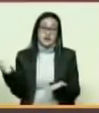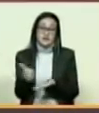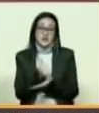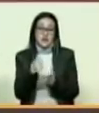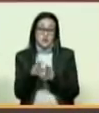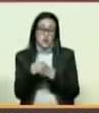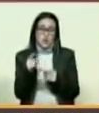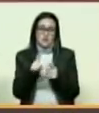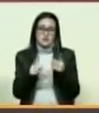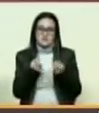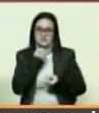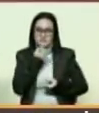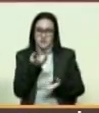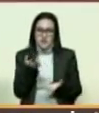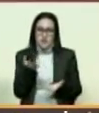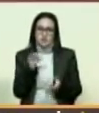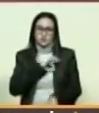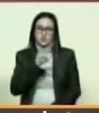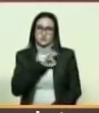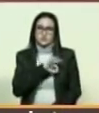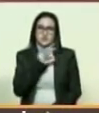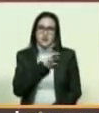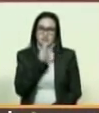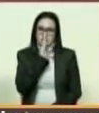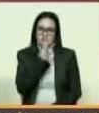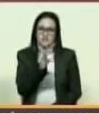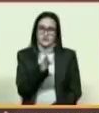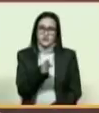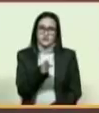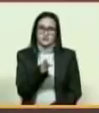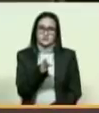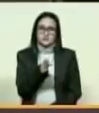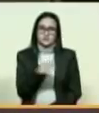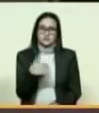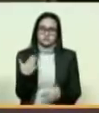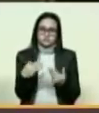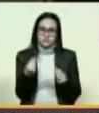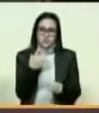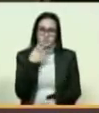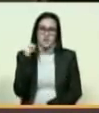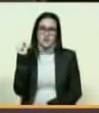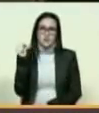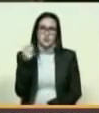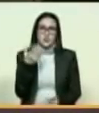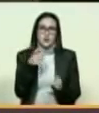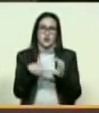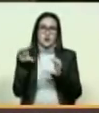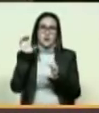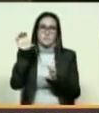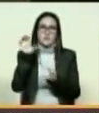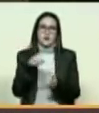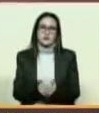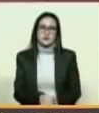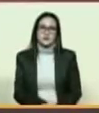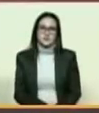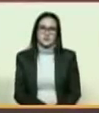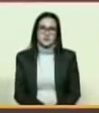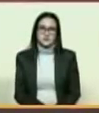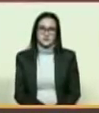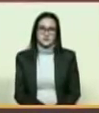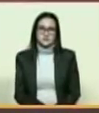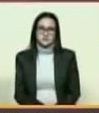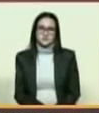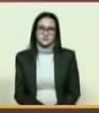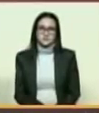los beneficios sociales directos que ha emprendido el presidente Maduro a través del carnet de la patria. Nuestra oferta electoral, la